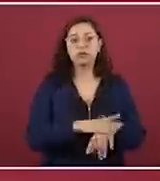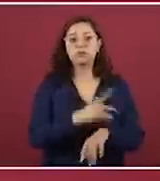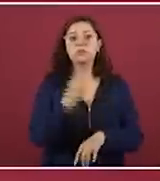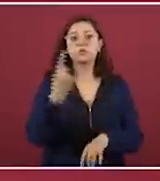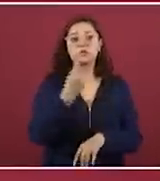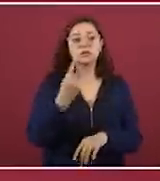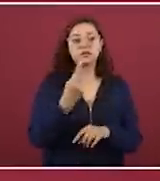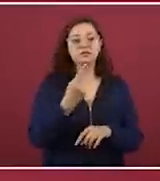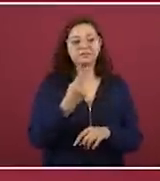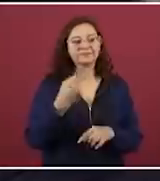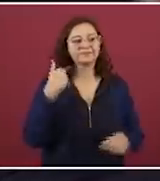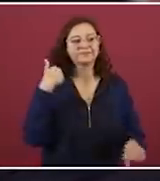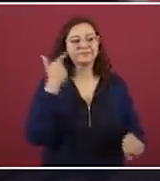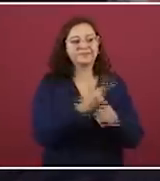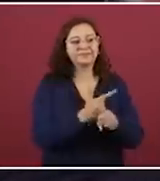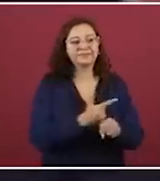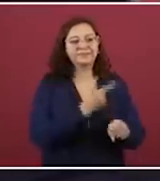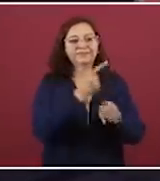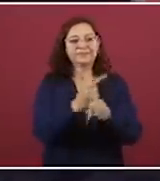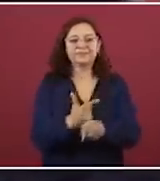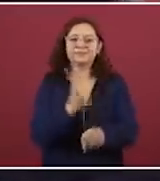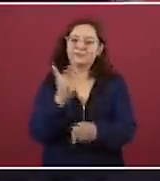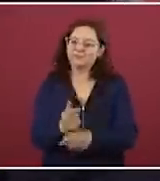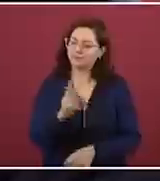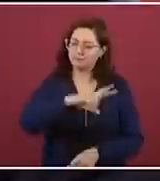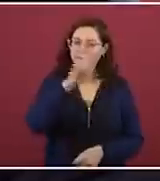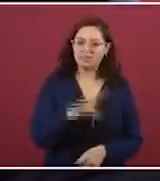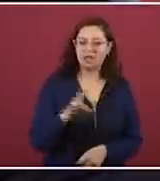No se trata de que el Estado intervenga en todo,